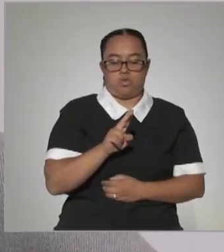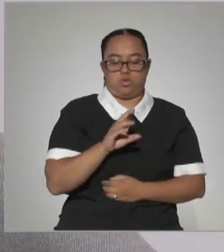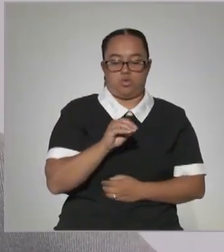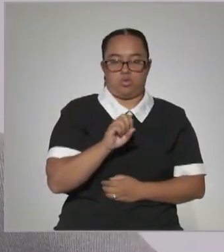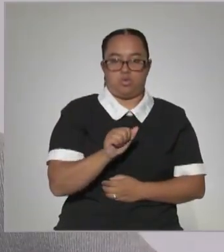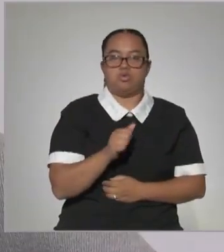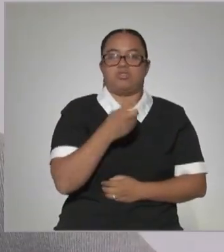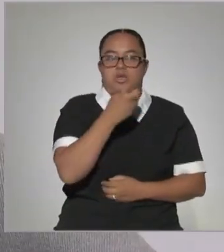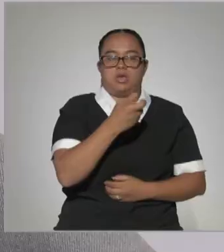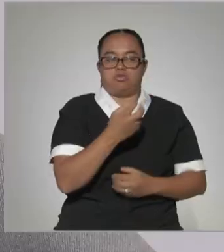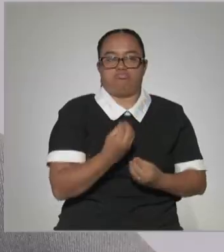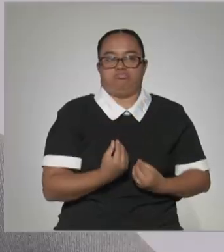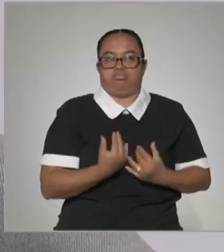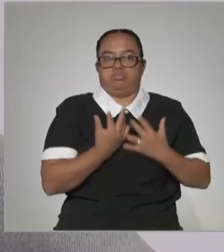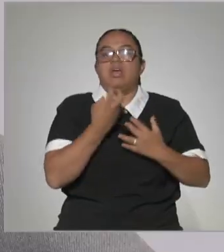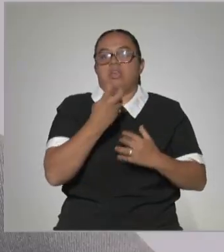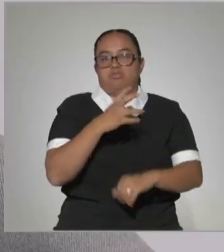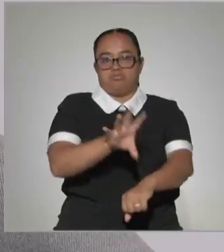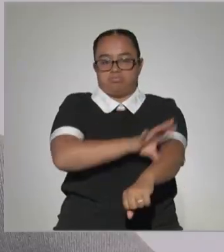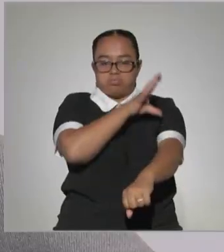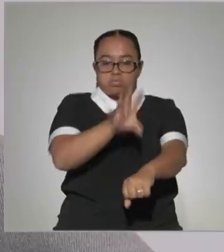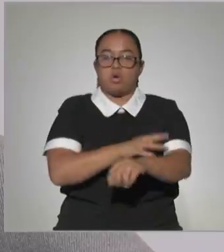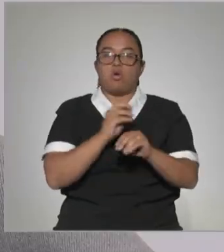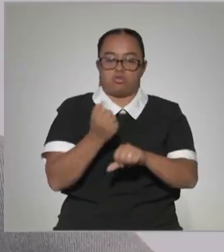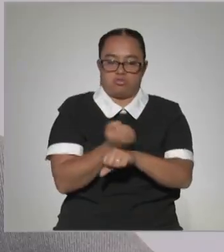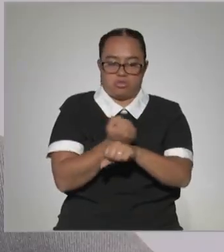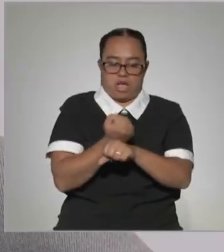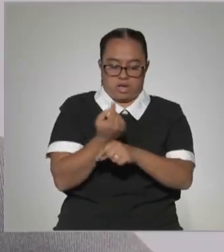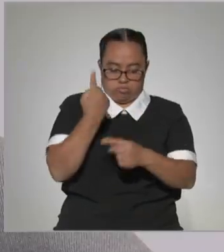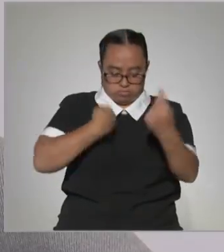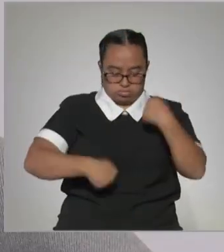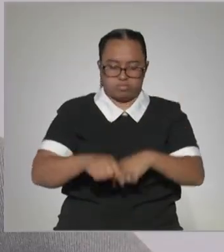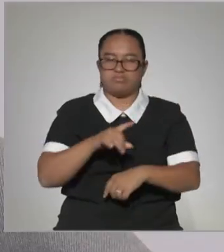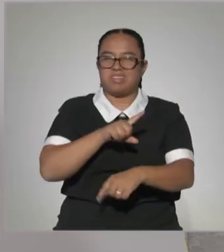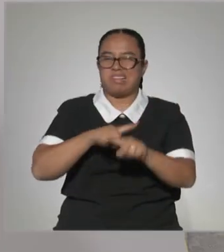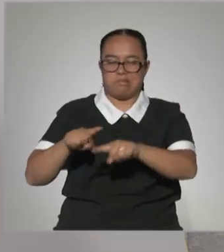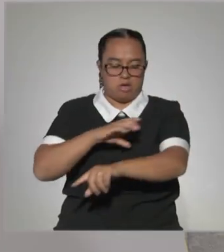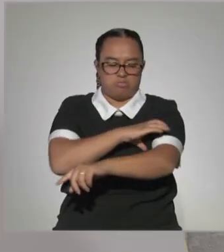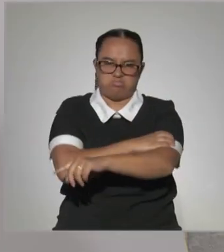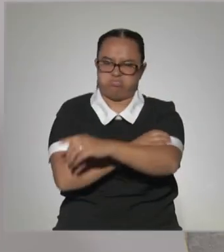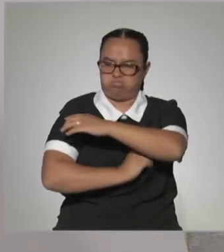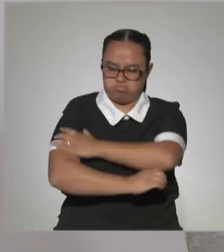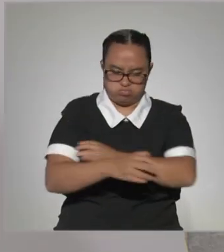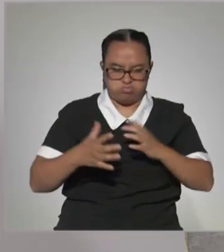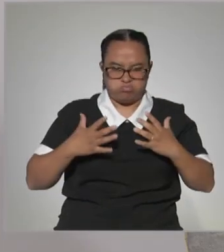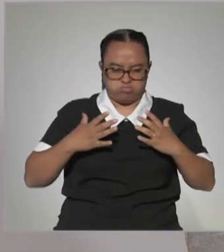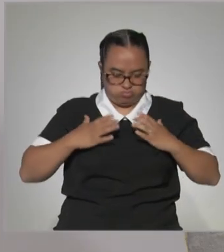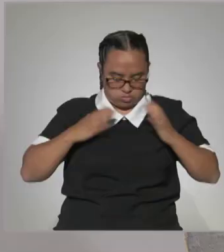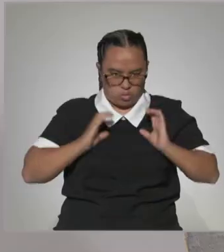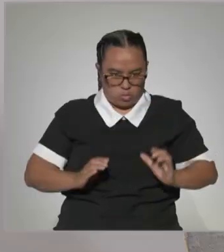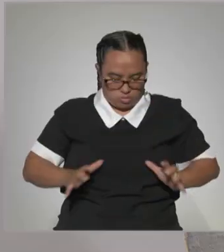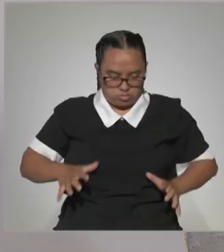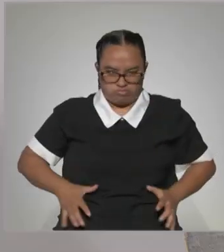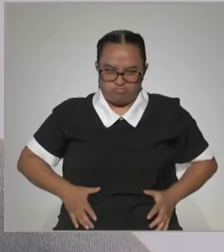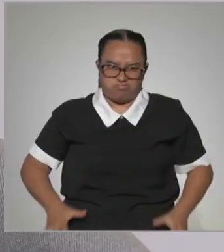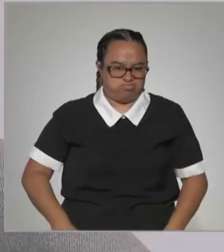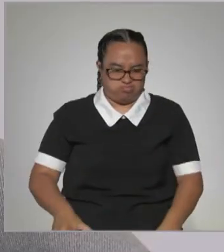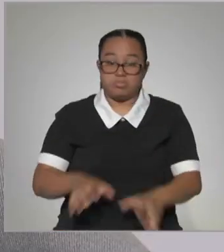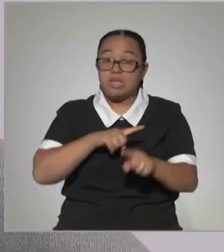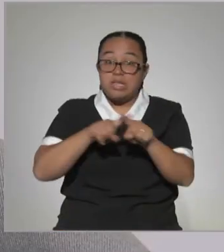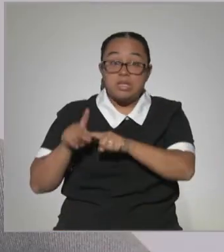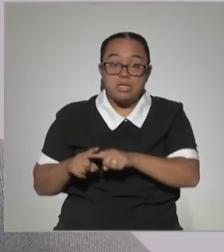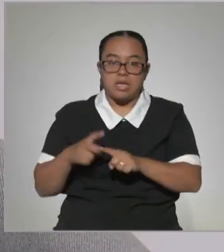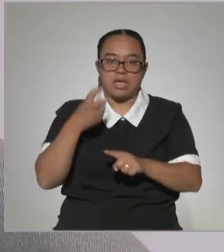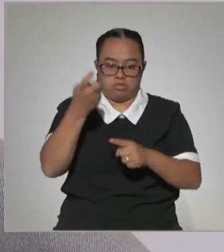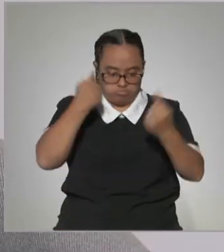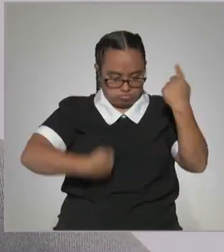más energía, el aumento del flujo sanguíneo a los músculos, justo para esta reacción de supervivencia, y se baja este